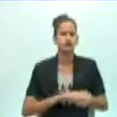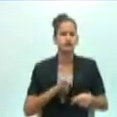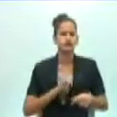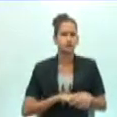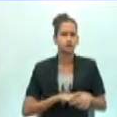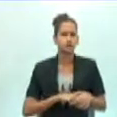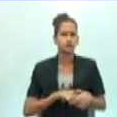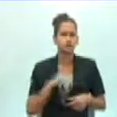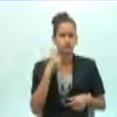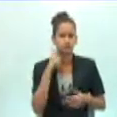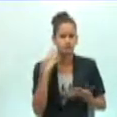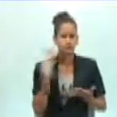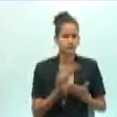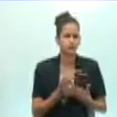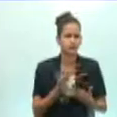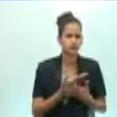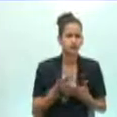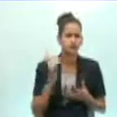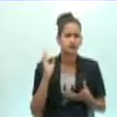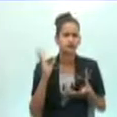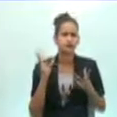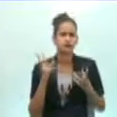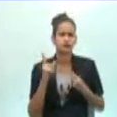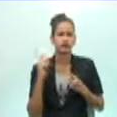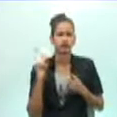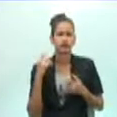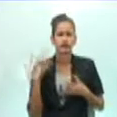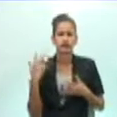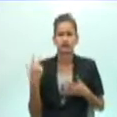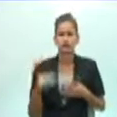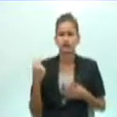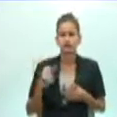los resultados de esta actividad.